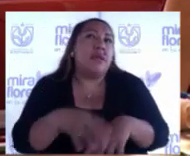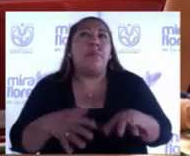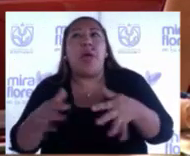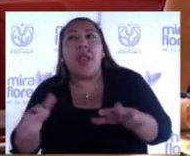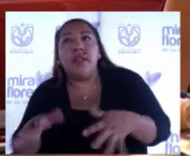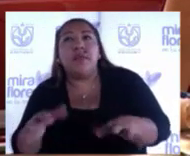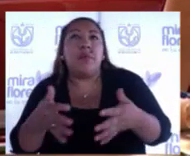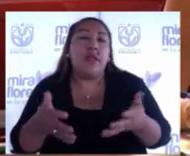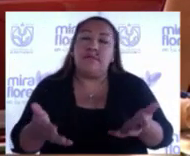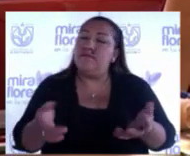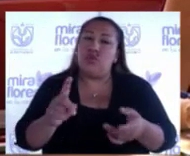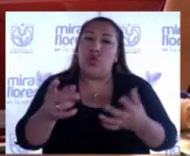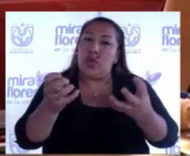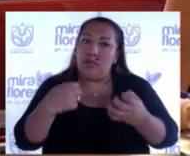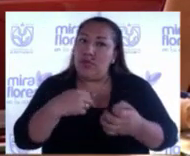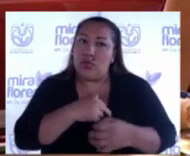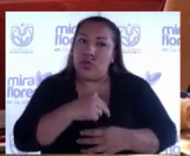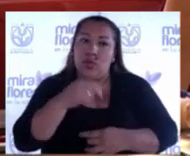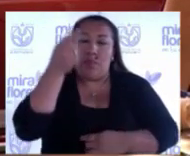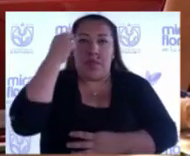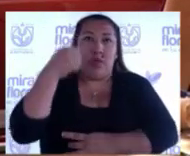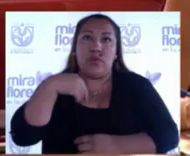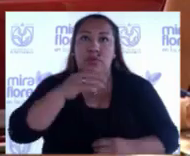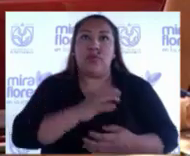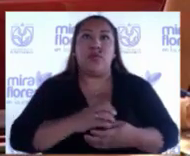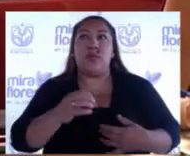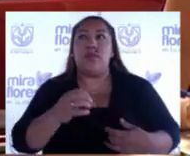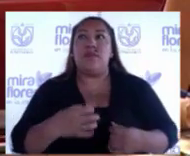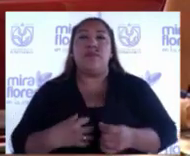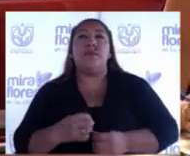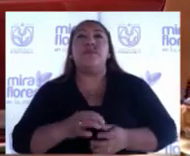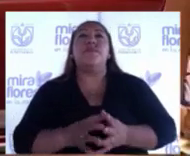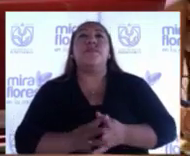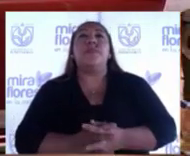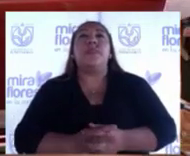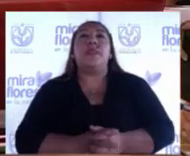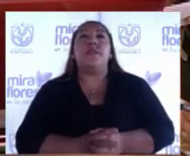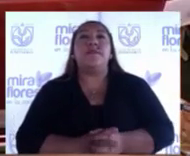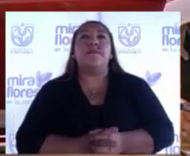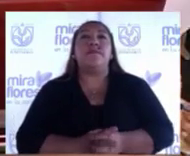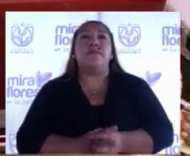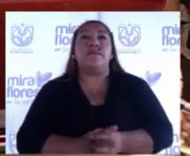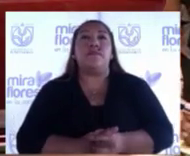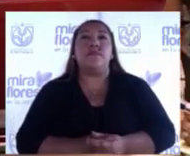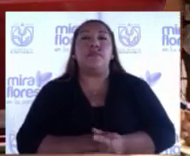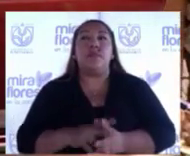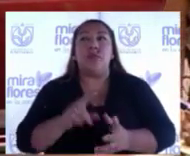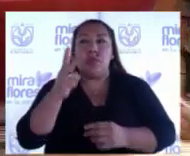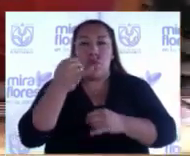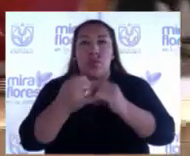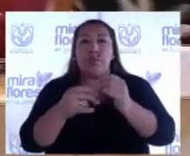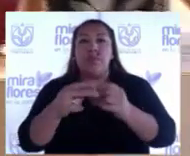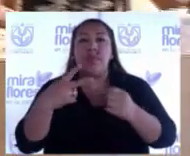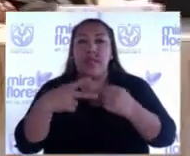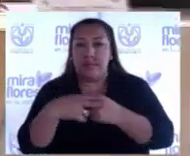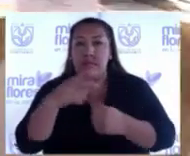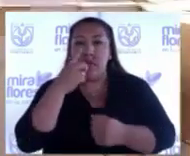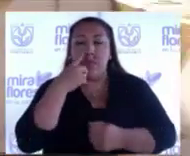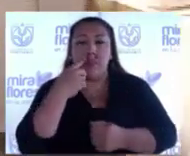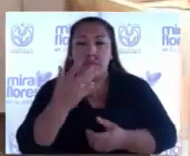eso creo que no es lo que queremos nosotros para nuestra ciudad. Muy bien. En segunda y última intervención, señor Albertis.